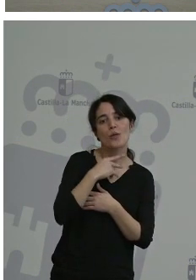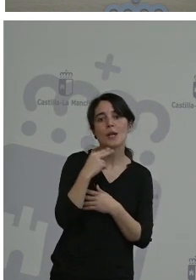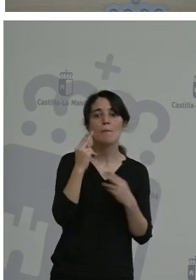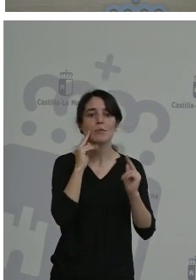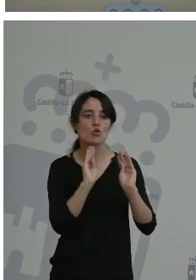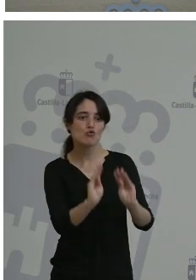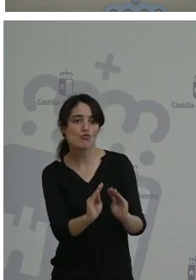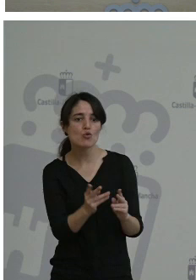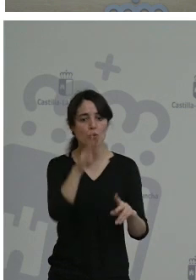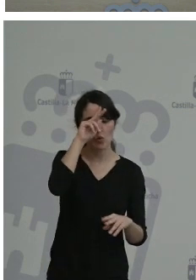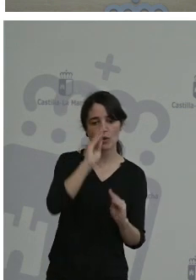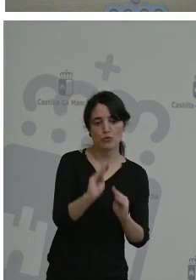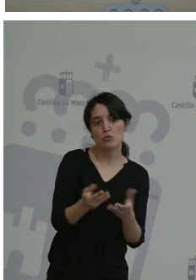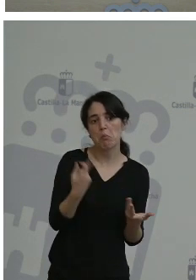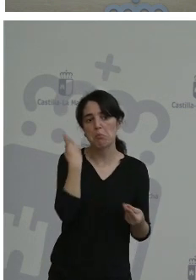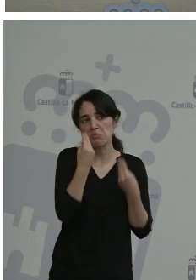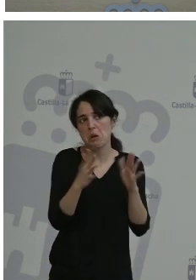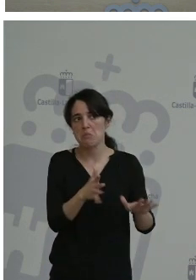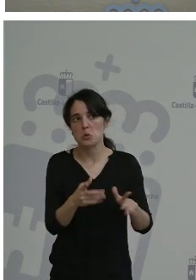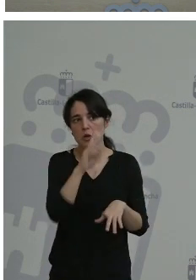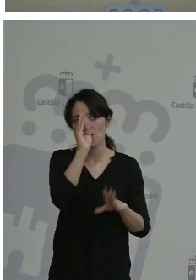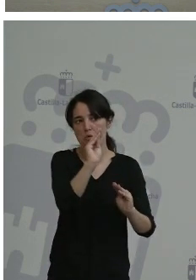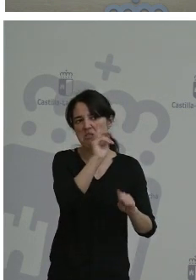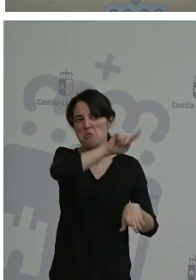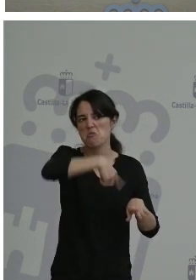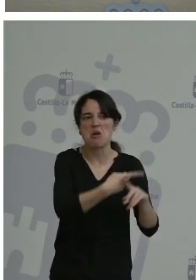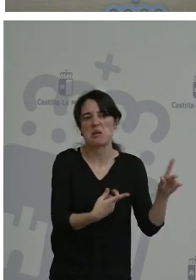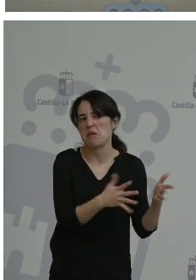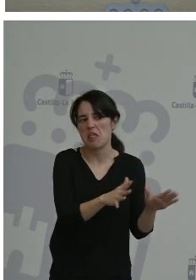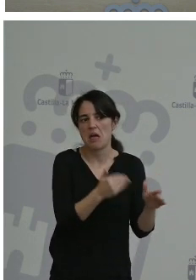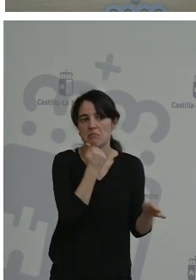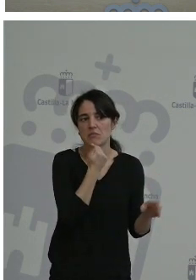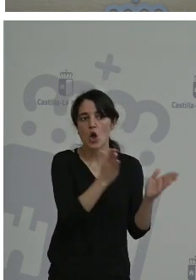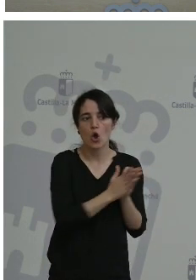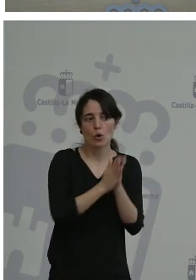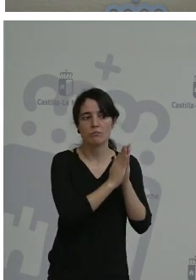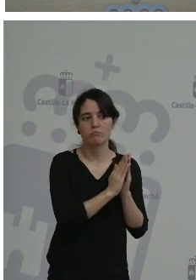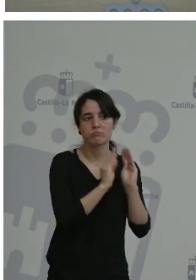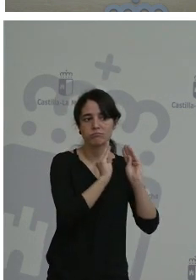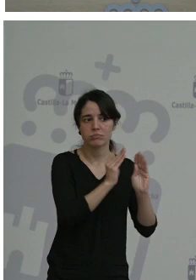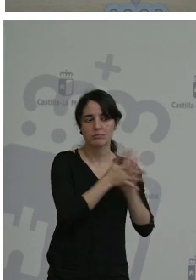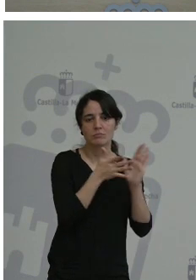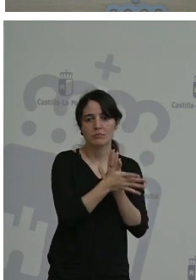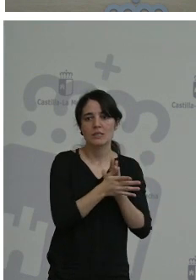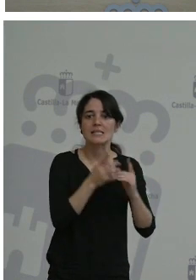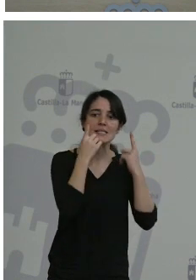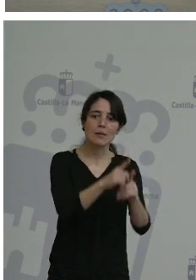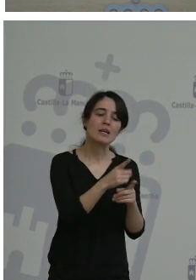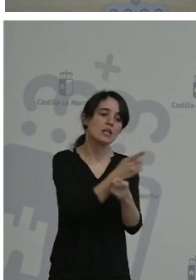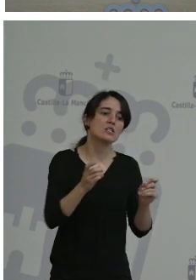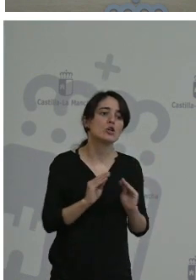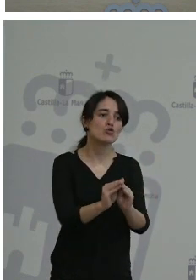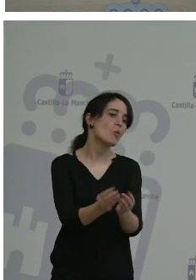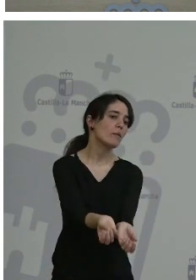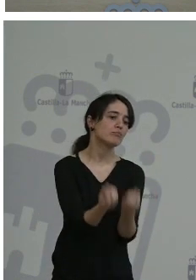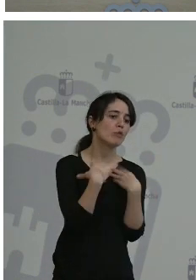formación de una hora y media podamos hacer que estas personas nos puedan trasladar cuáles son sus necesidades y podamos informar de una